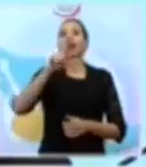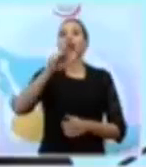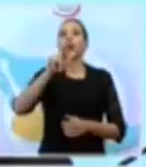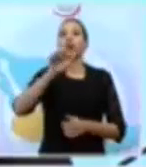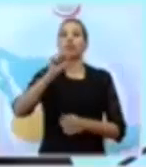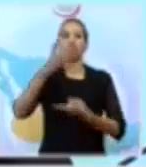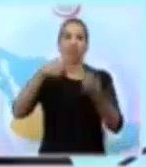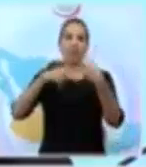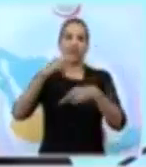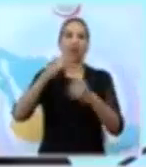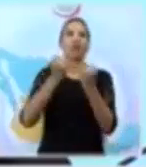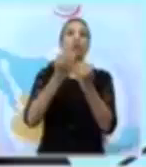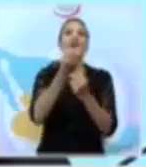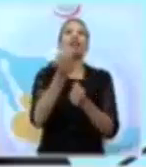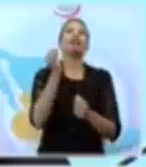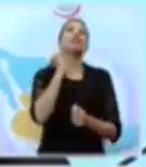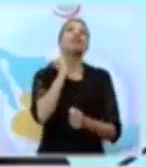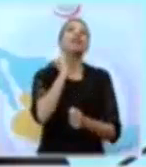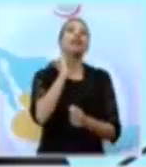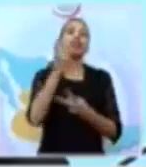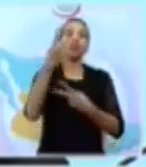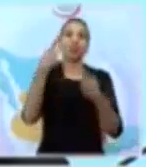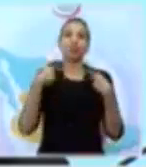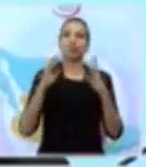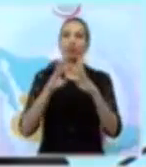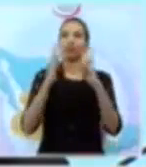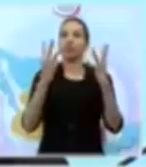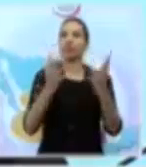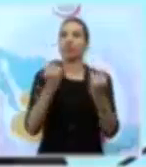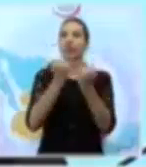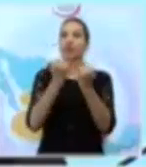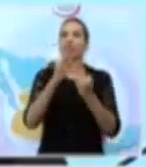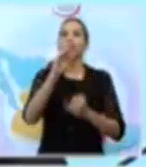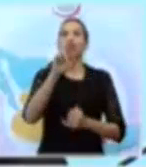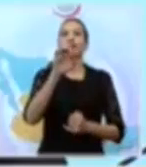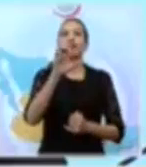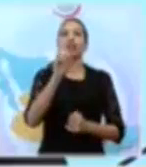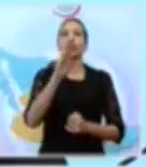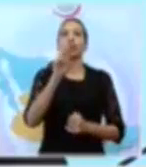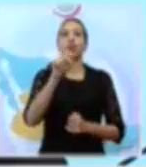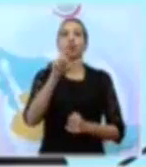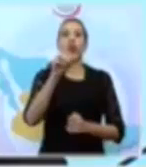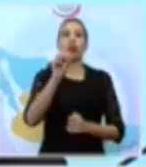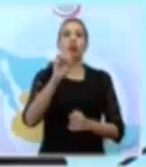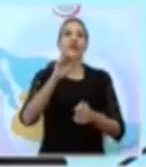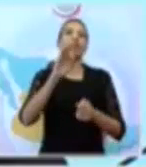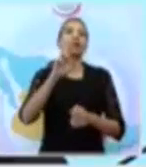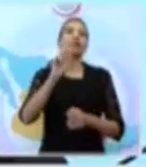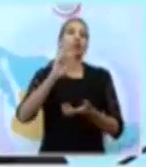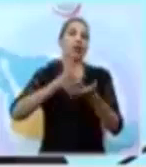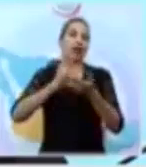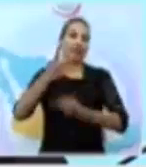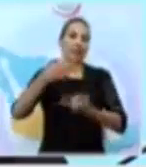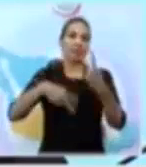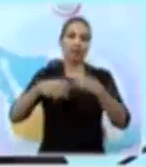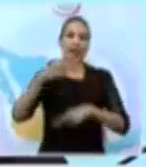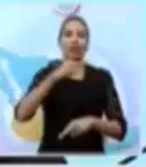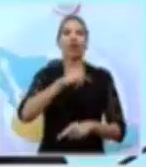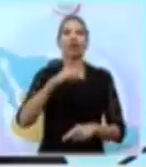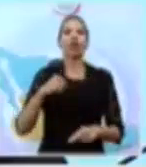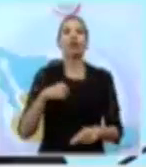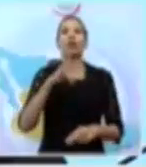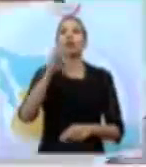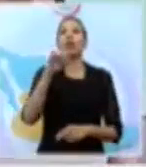desde luego a los senadores aquí presentes, Francisco Burges. Francisco, gracias por estar con nosotros.